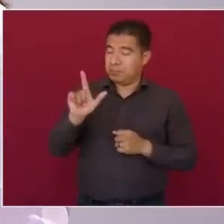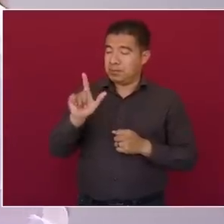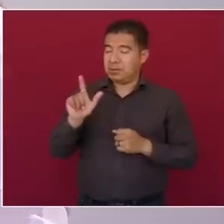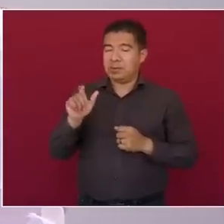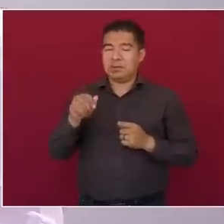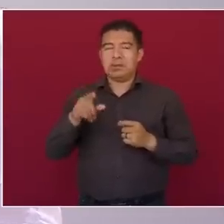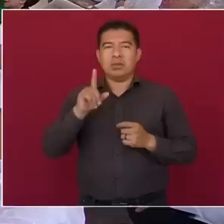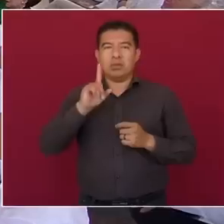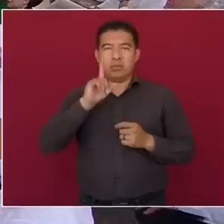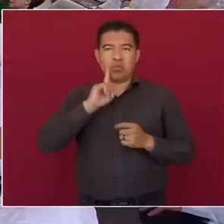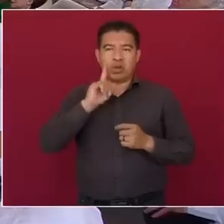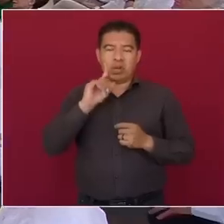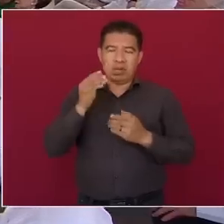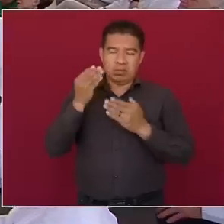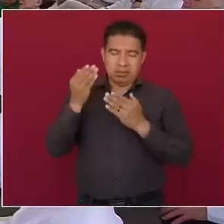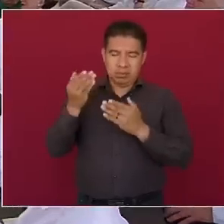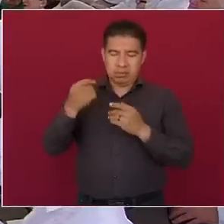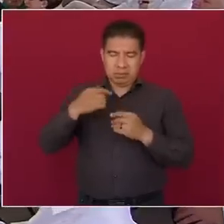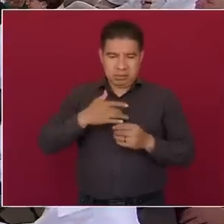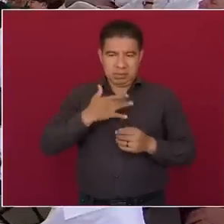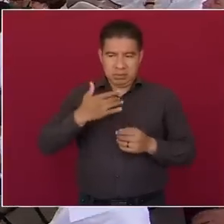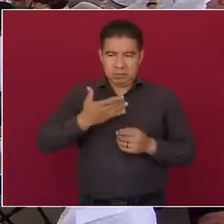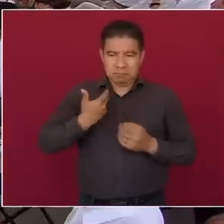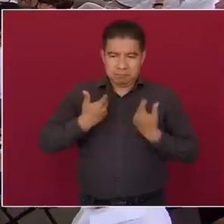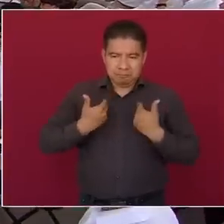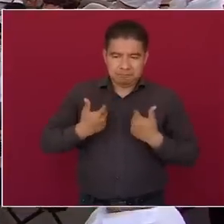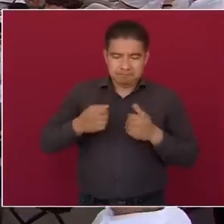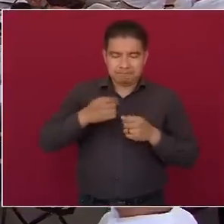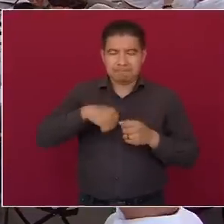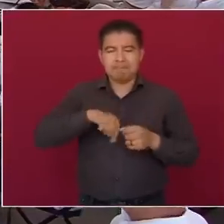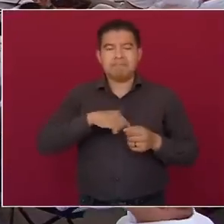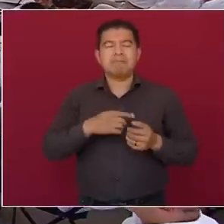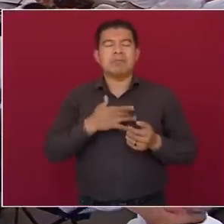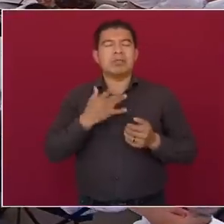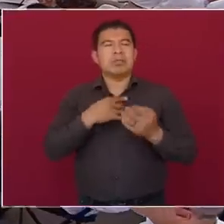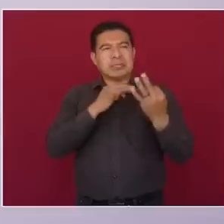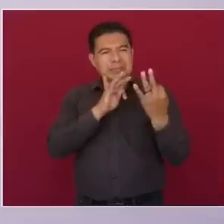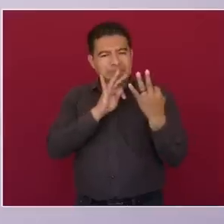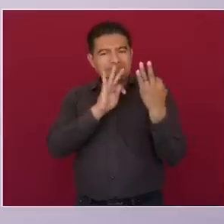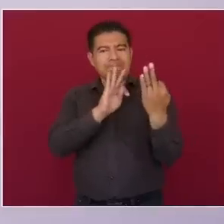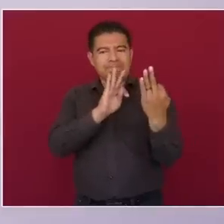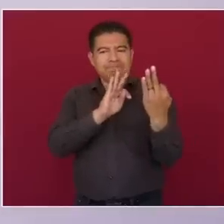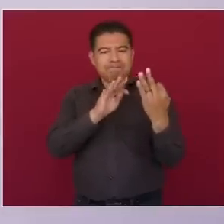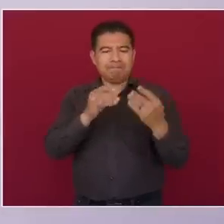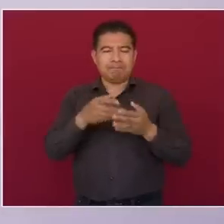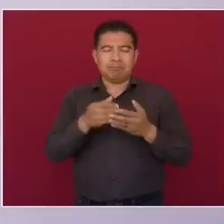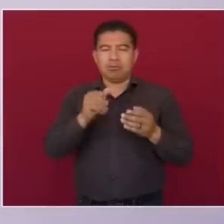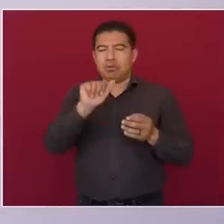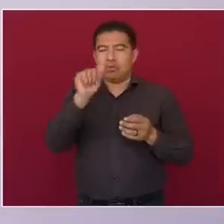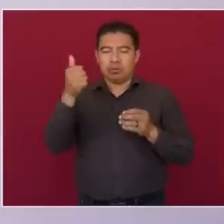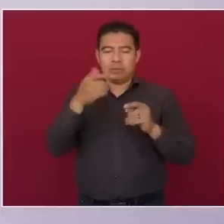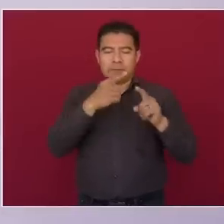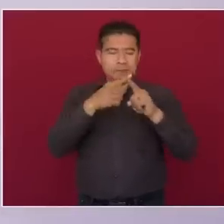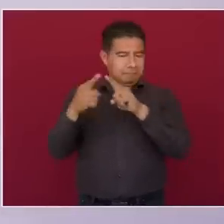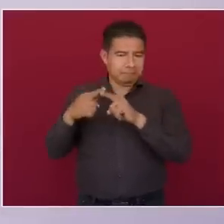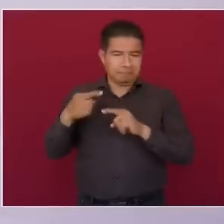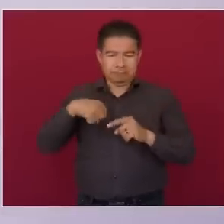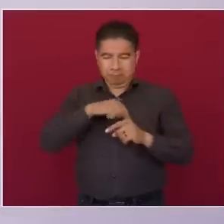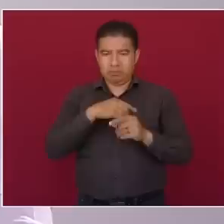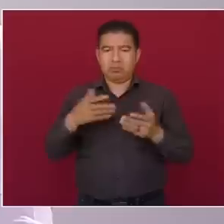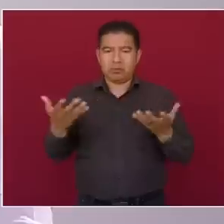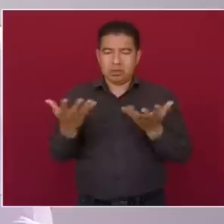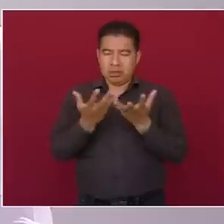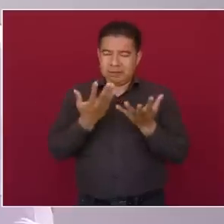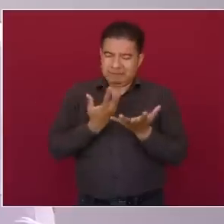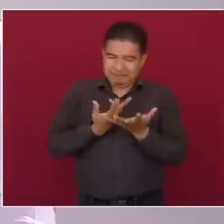como mujer, este tipo de retos siempre son más desafiantes. En este campo, como en otros, las mujeres debemos de dar el